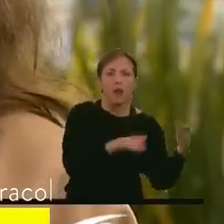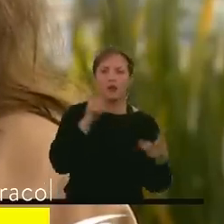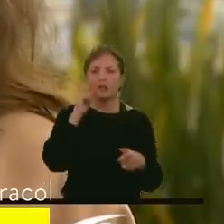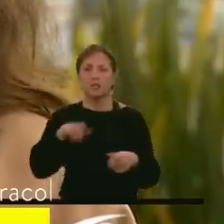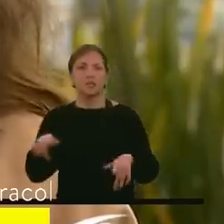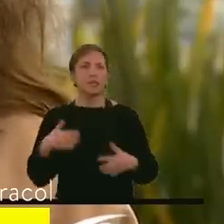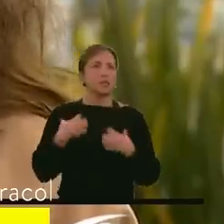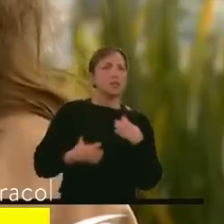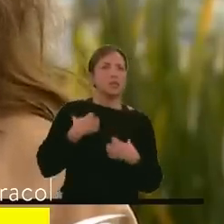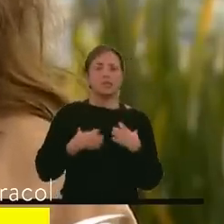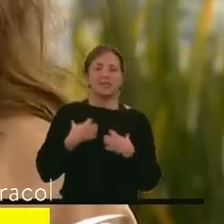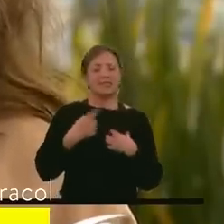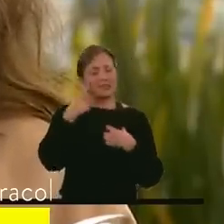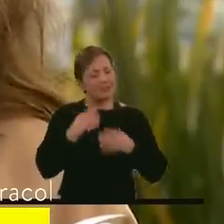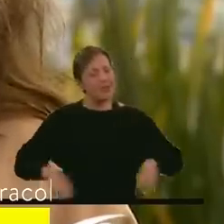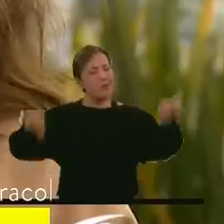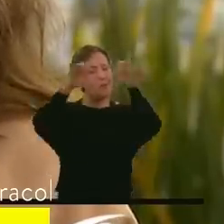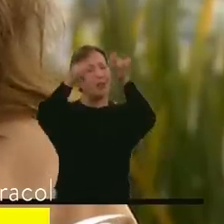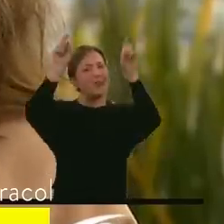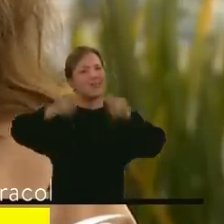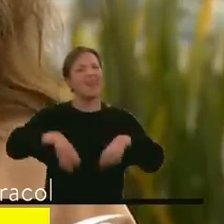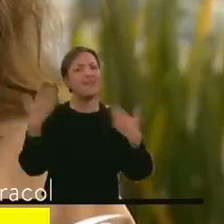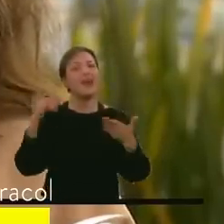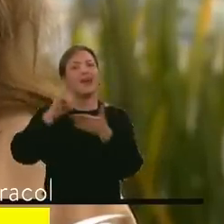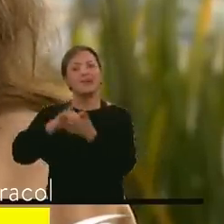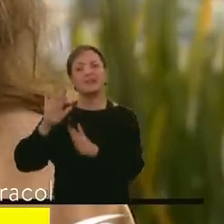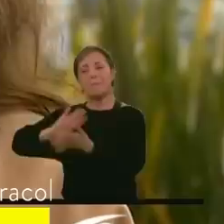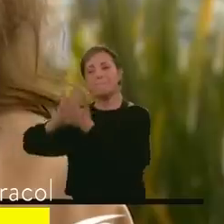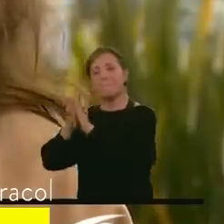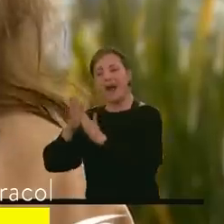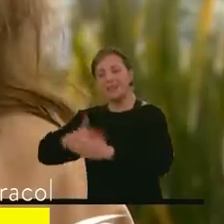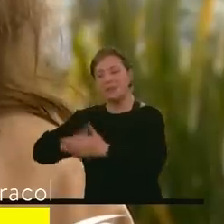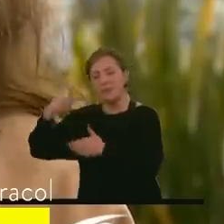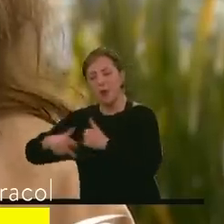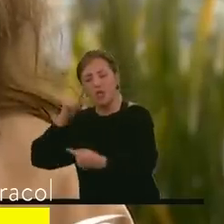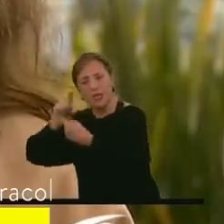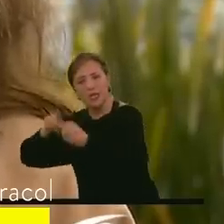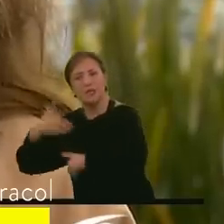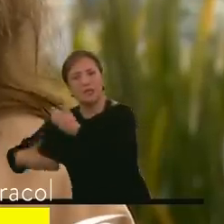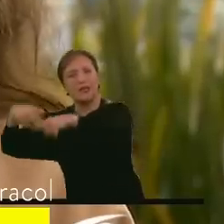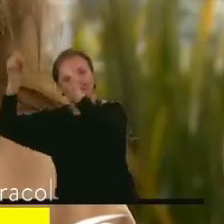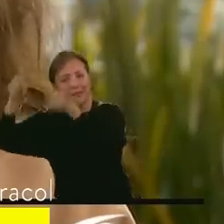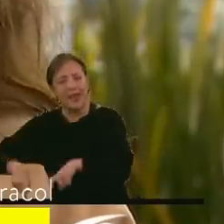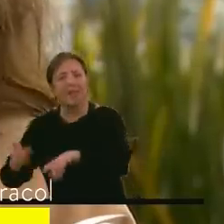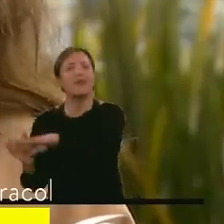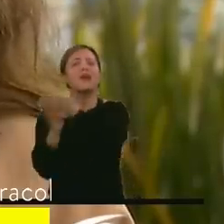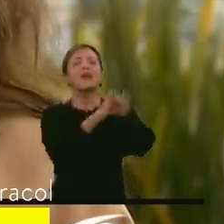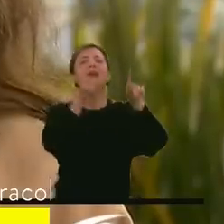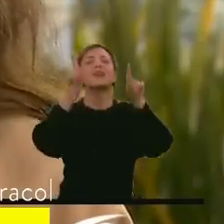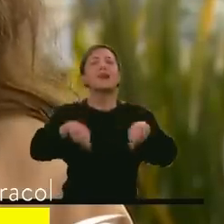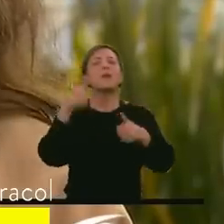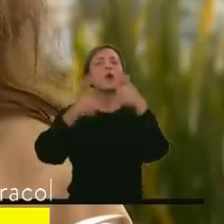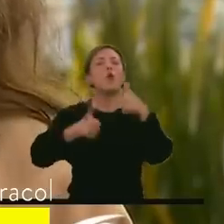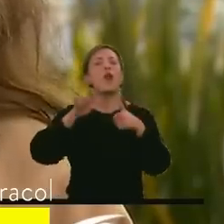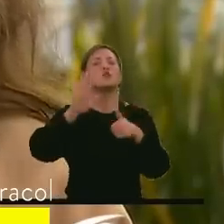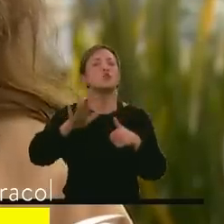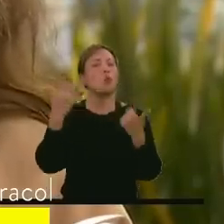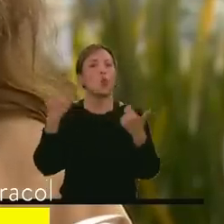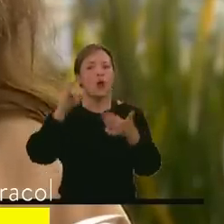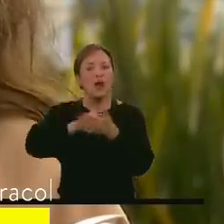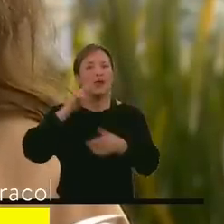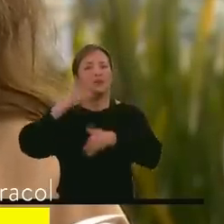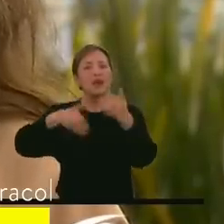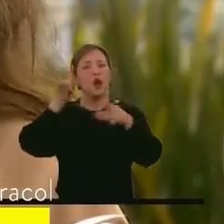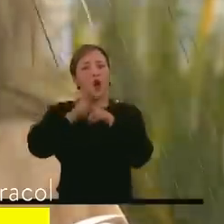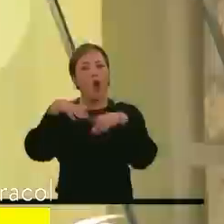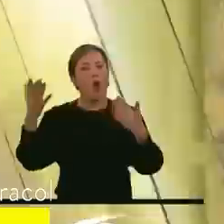que es importante avanzar con el proyecto de paz total, pero también con el proyecto de desmantelamiento que planteaba el acuerdo